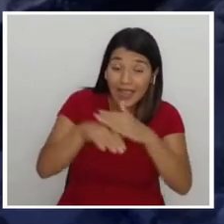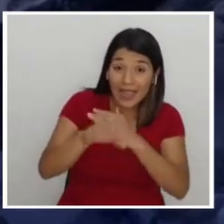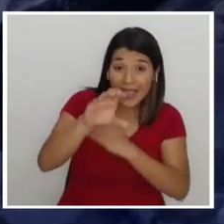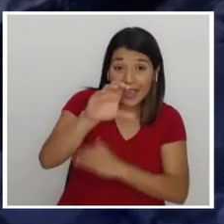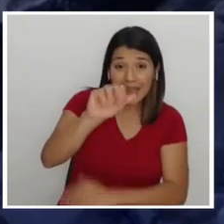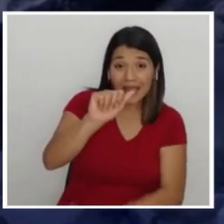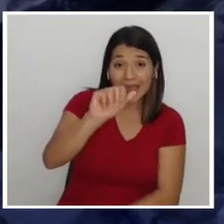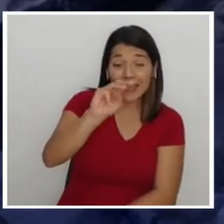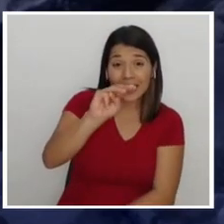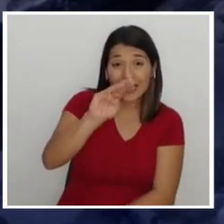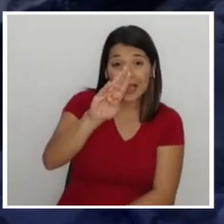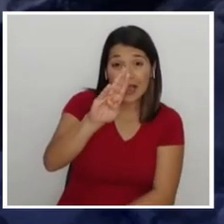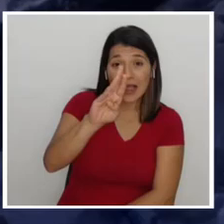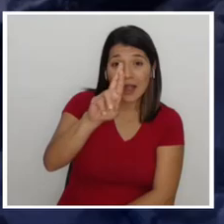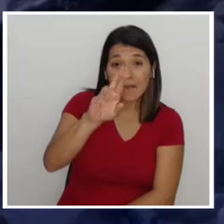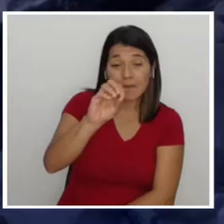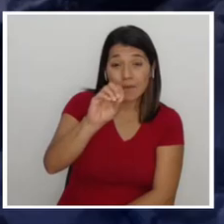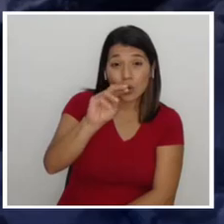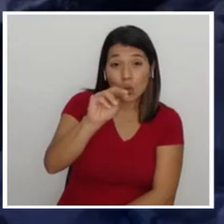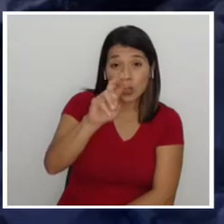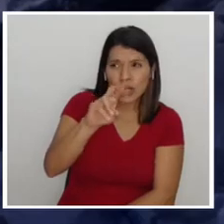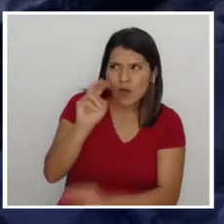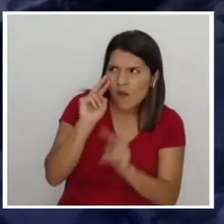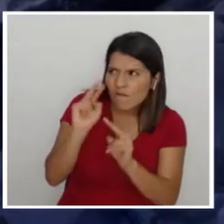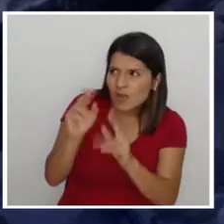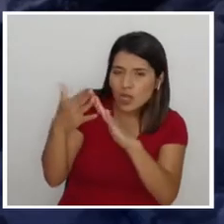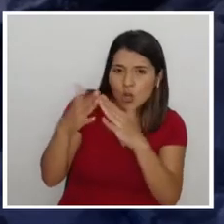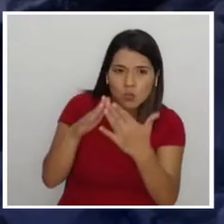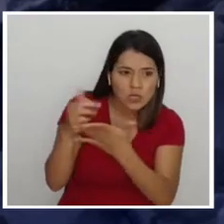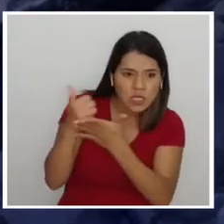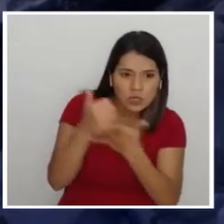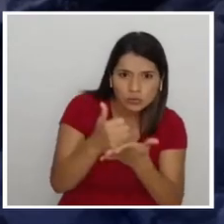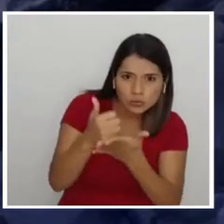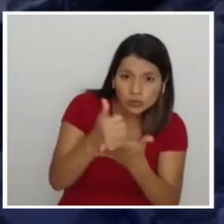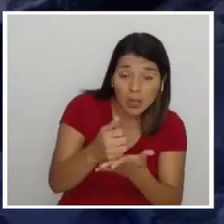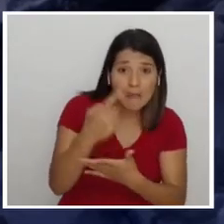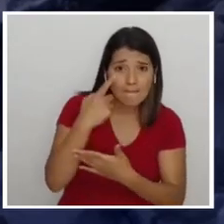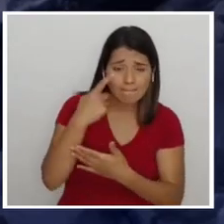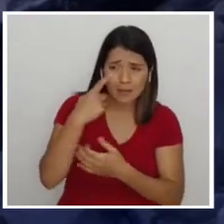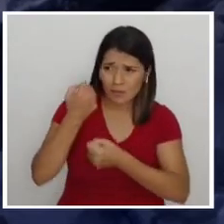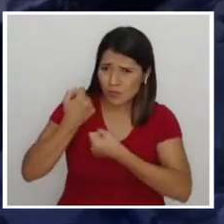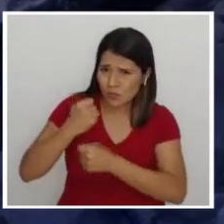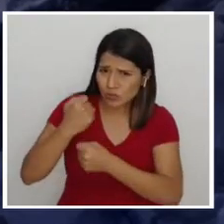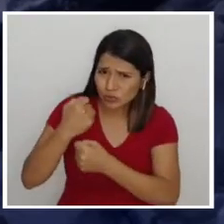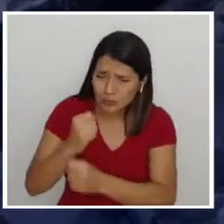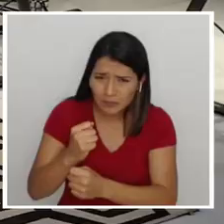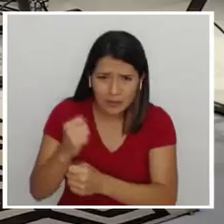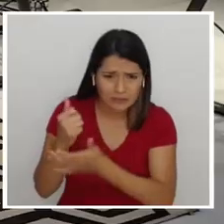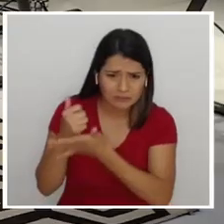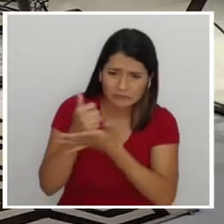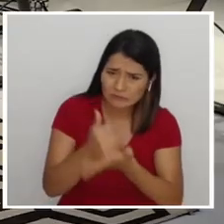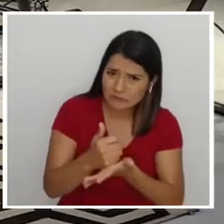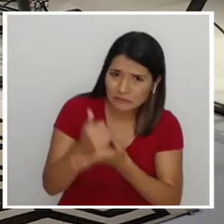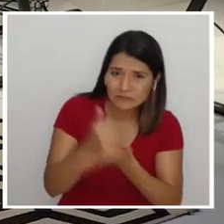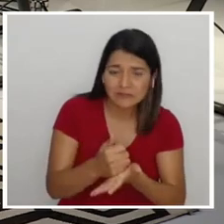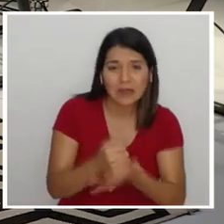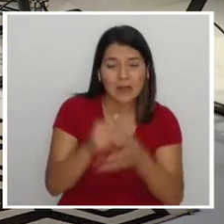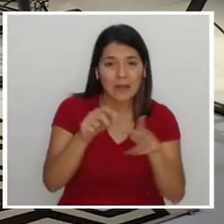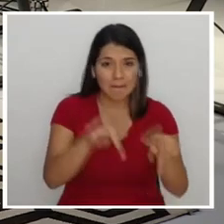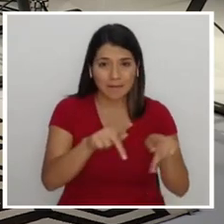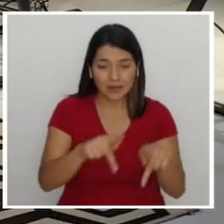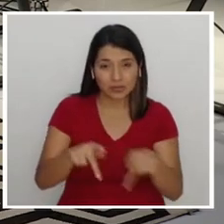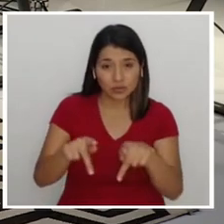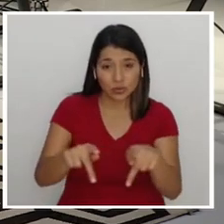en ayudar, vi a un gobierno local, unas municipalidades volcadas hacia la ayuda de las personas, porque